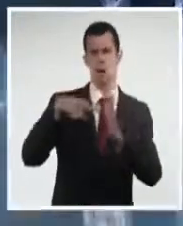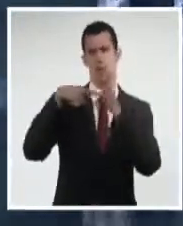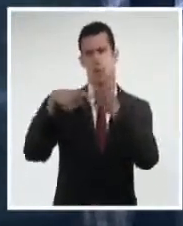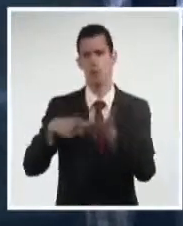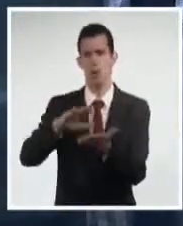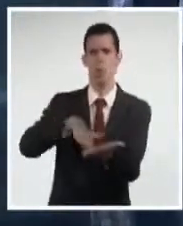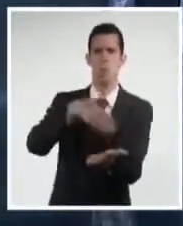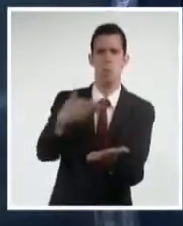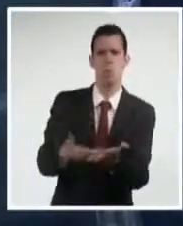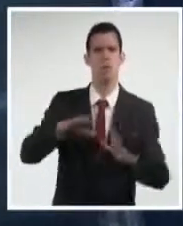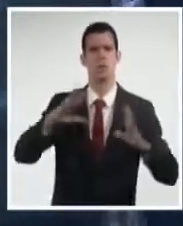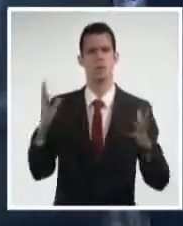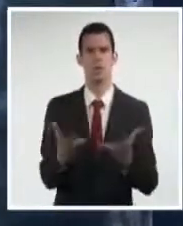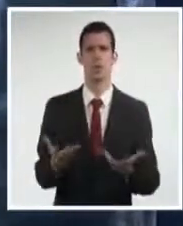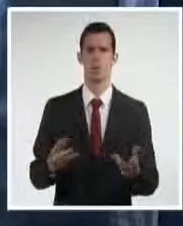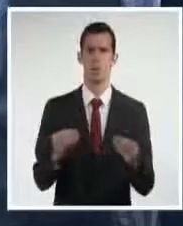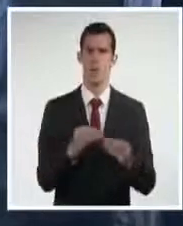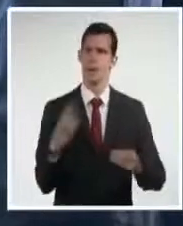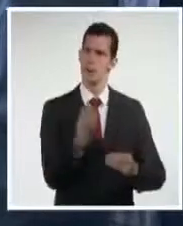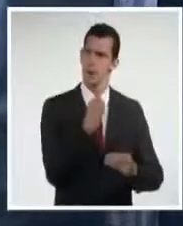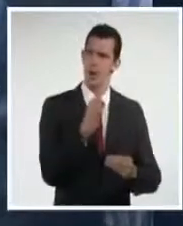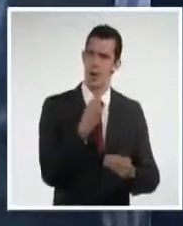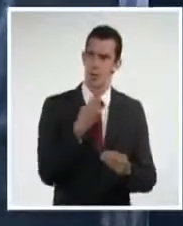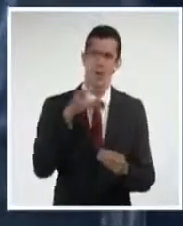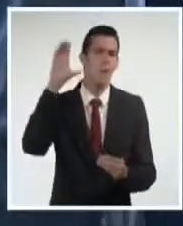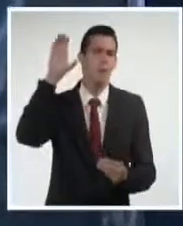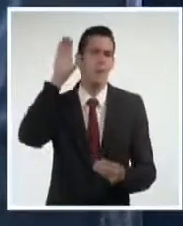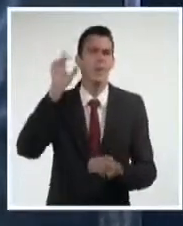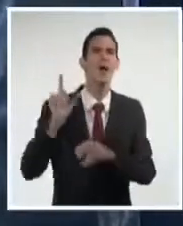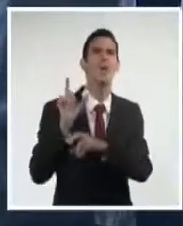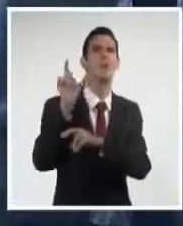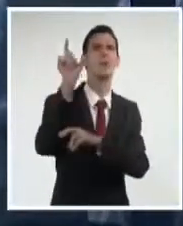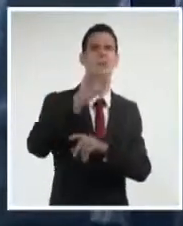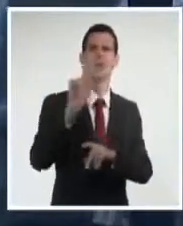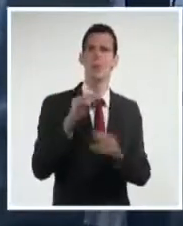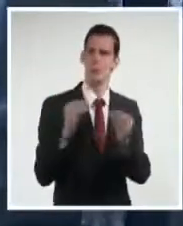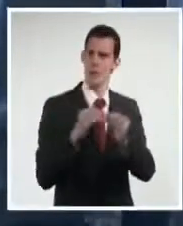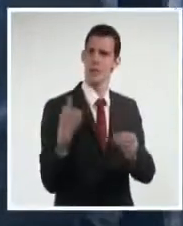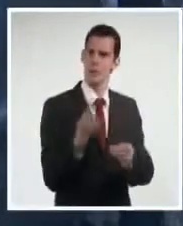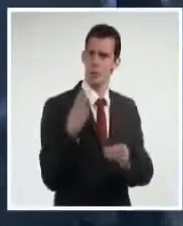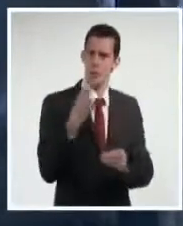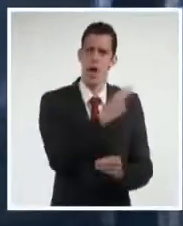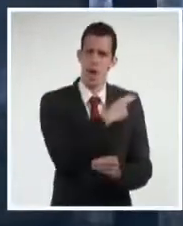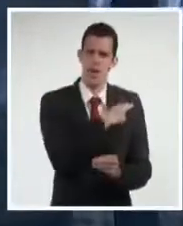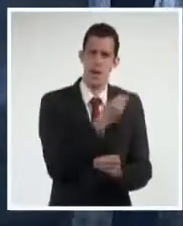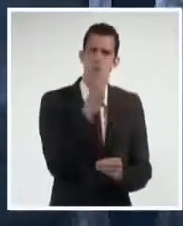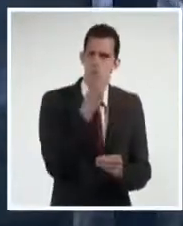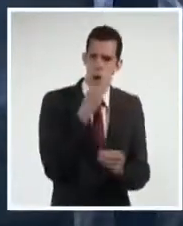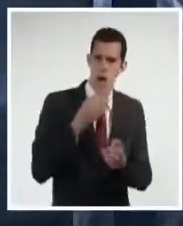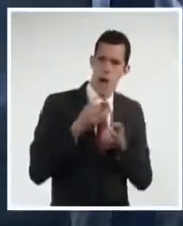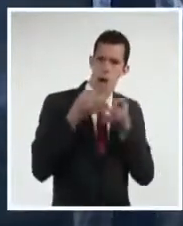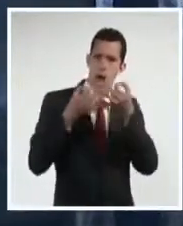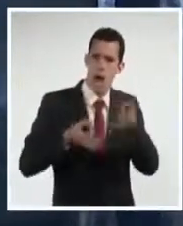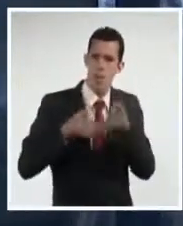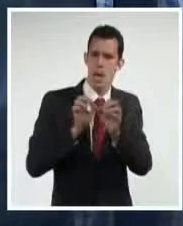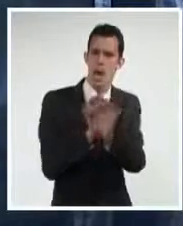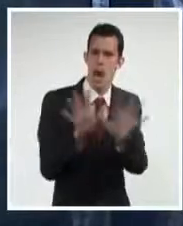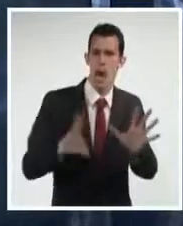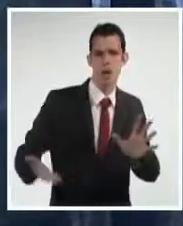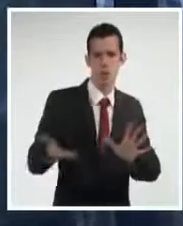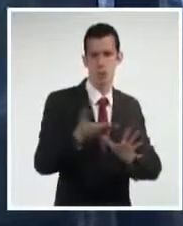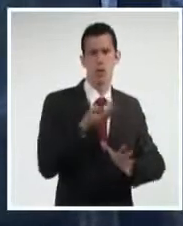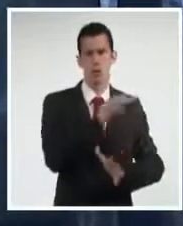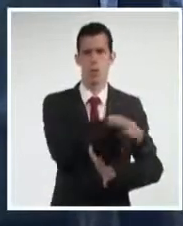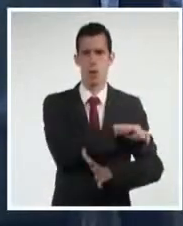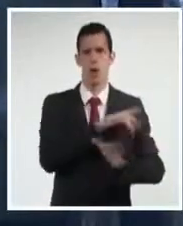control popular. Y que todos los que dirigimos rindamos cuenta a la población. Eso es uno de los elementos que hay que tener en cuenta. Y